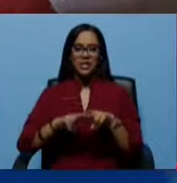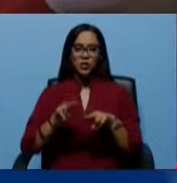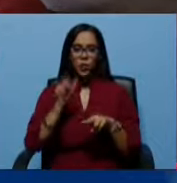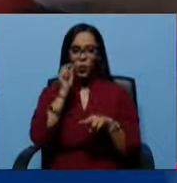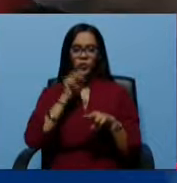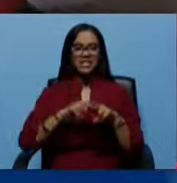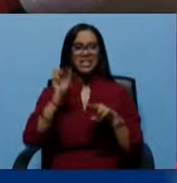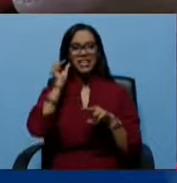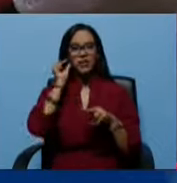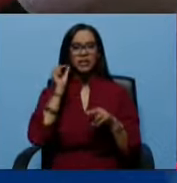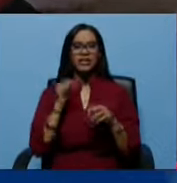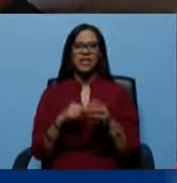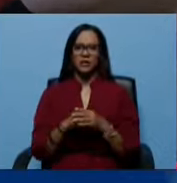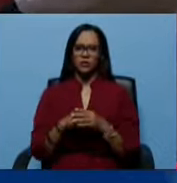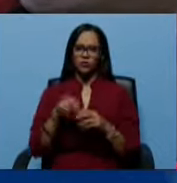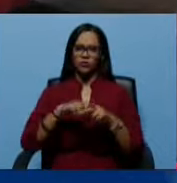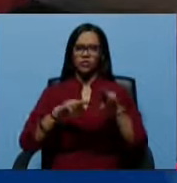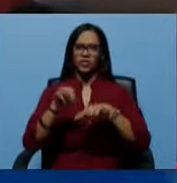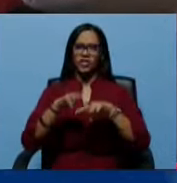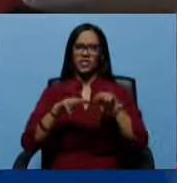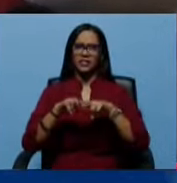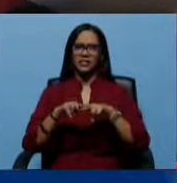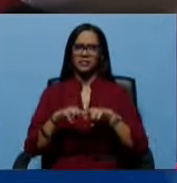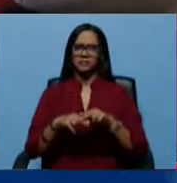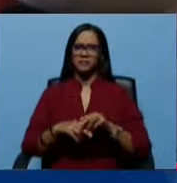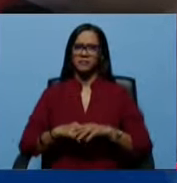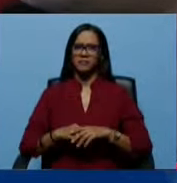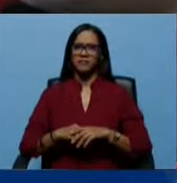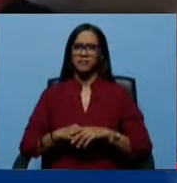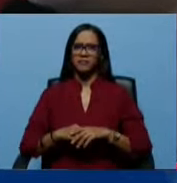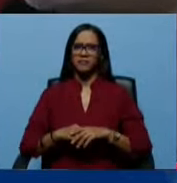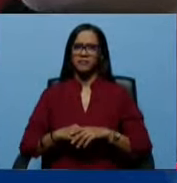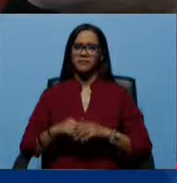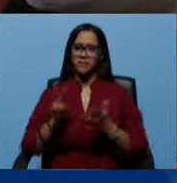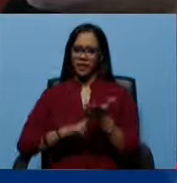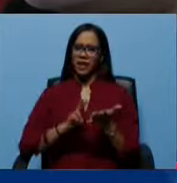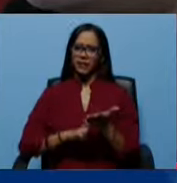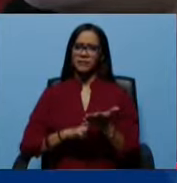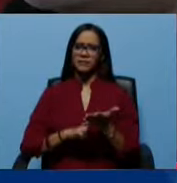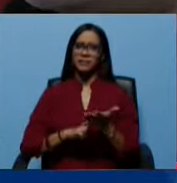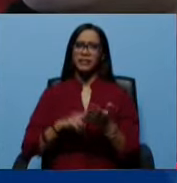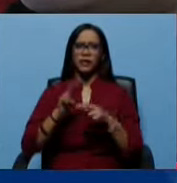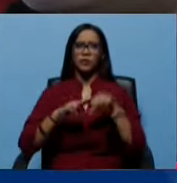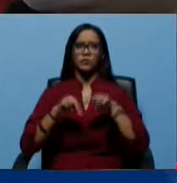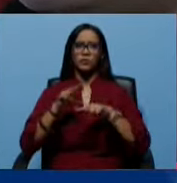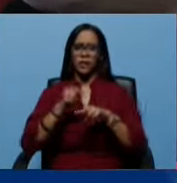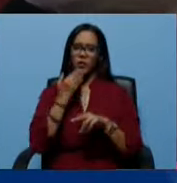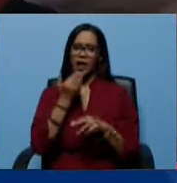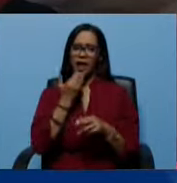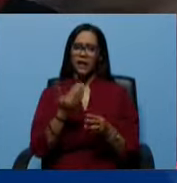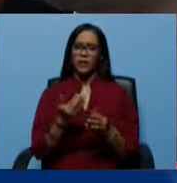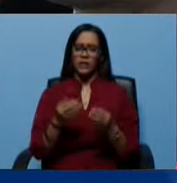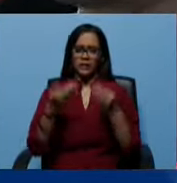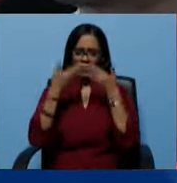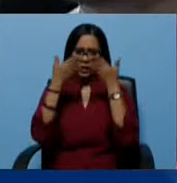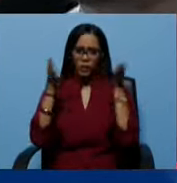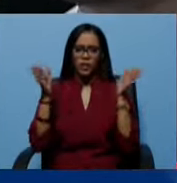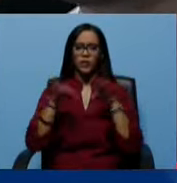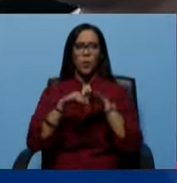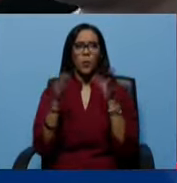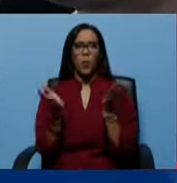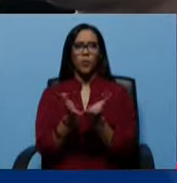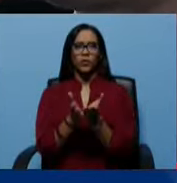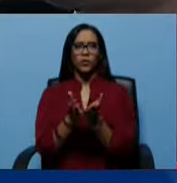y construyentes, ¿verdad? Que están construyendo algo, están descubriendo el mundo,